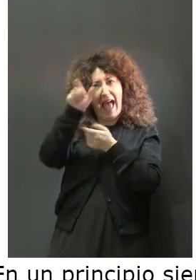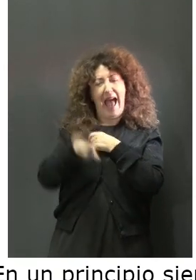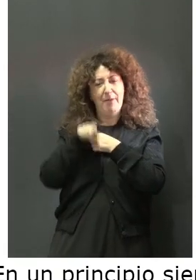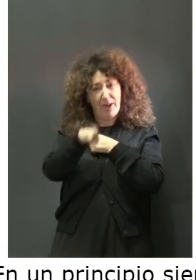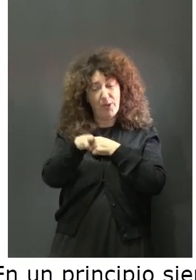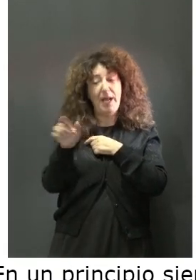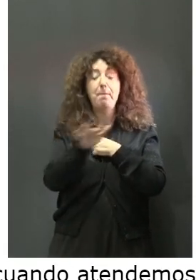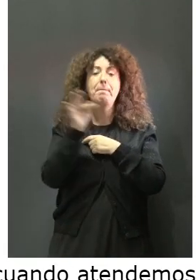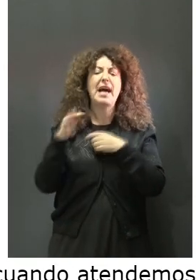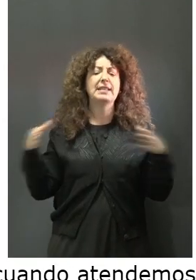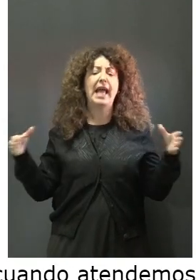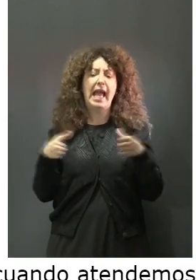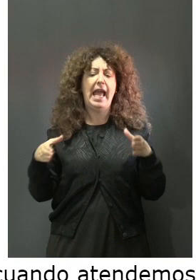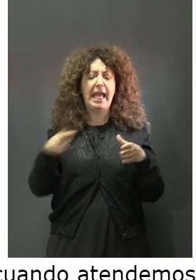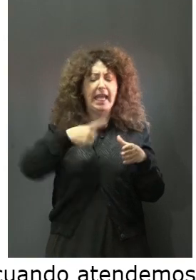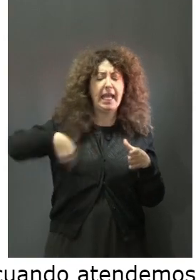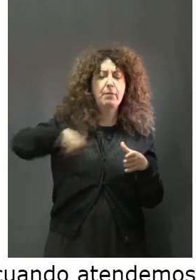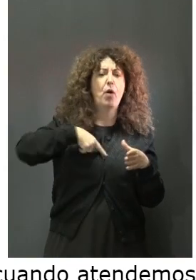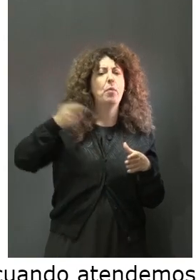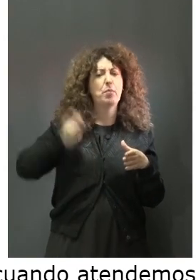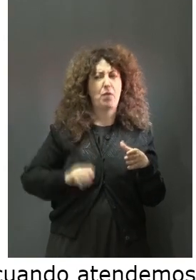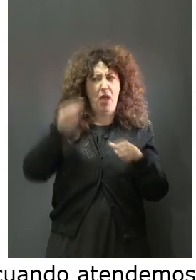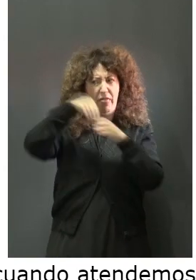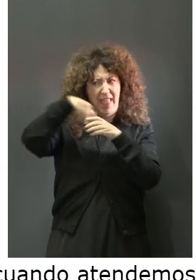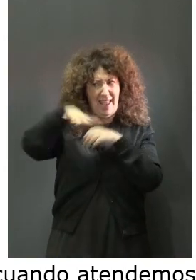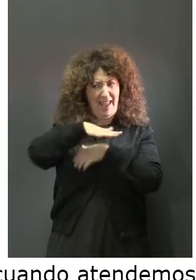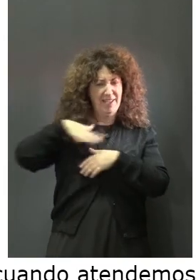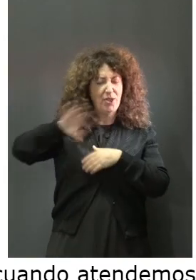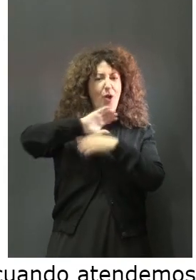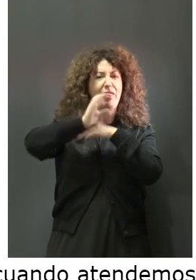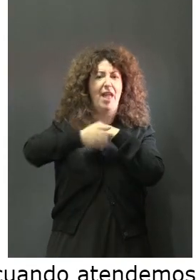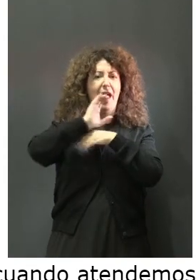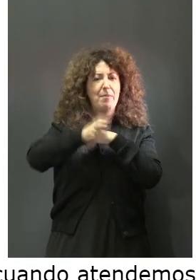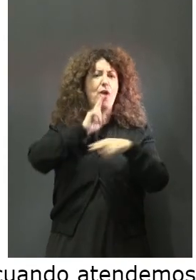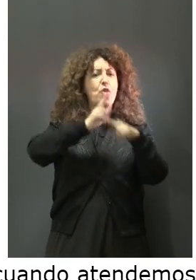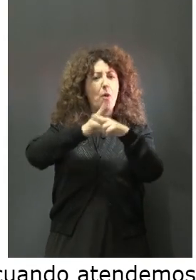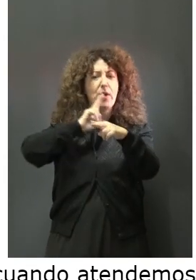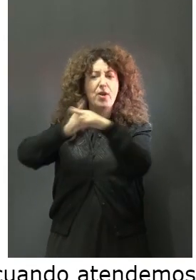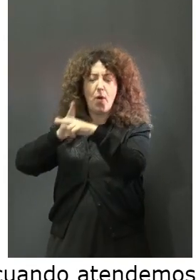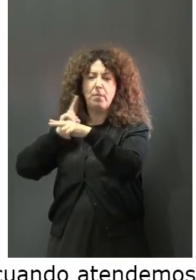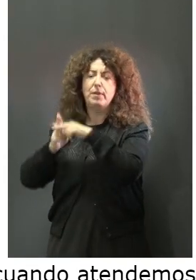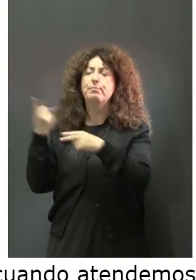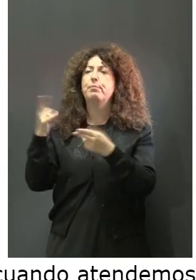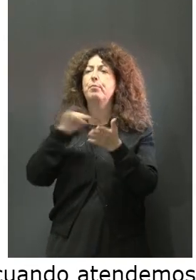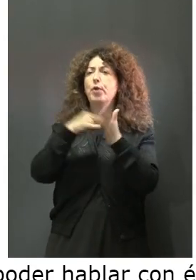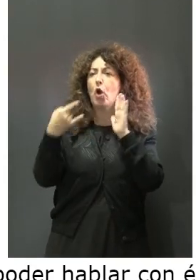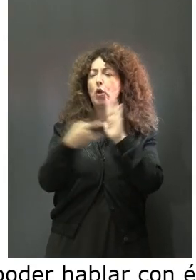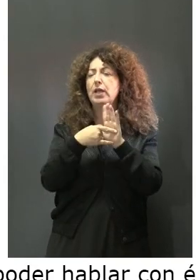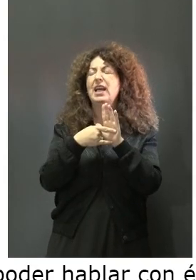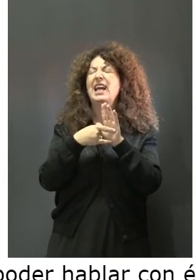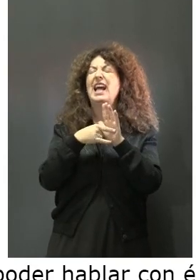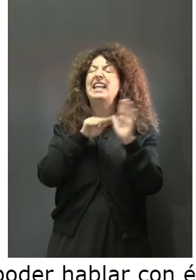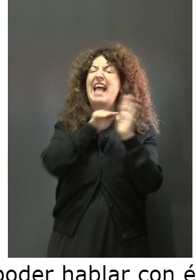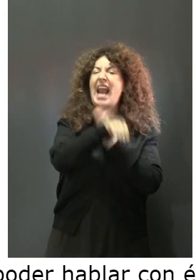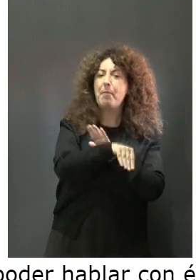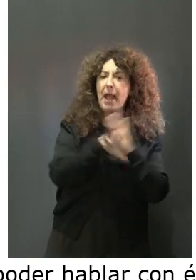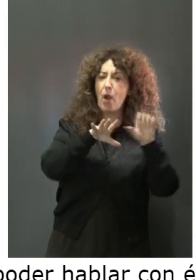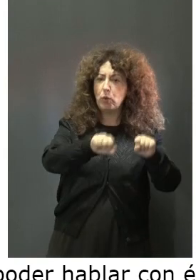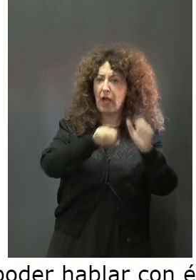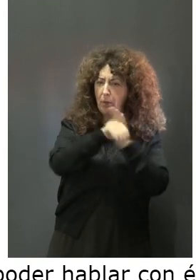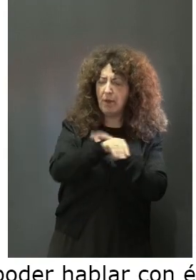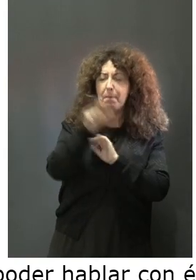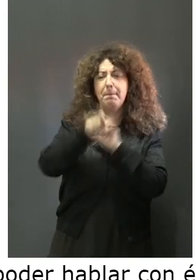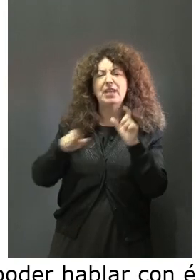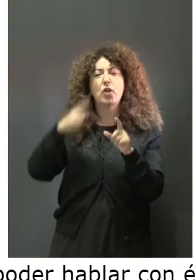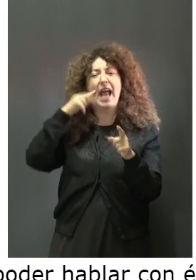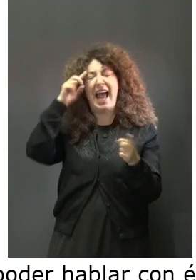con un equipo de profesionales en el CEDAPAD, en el que me gusta nombrar pues, bueno, terapeutas ocupacionales, personas expertas en